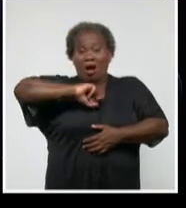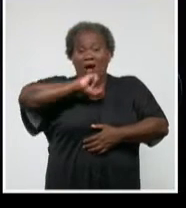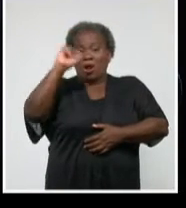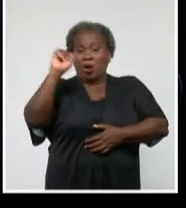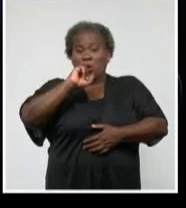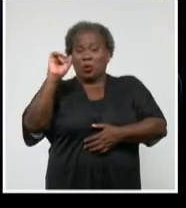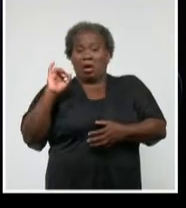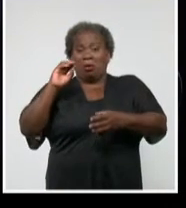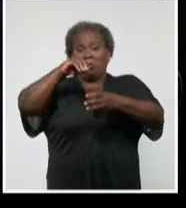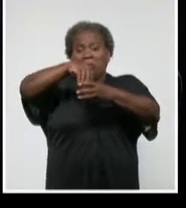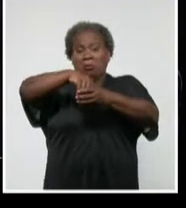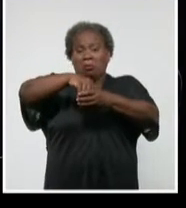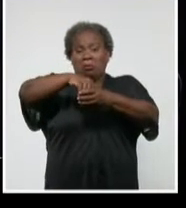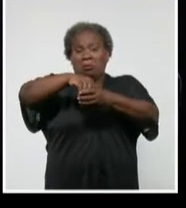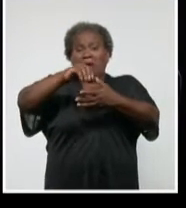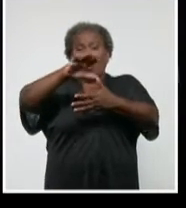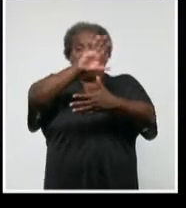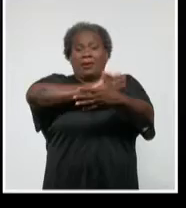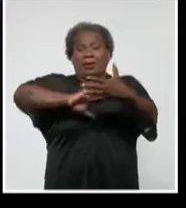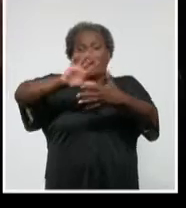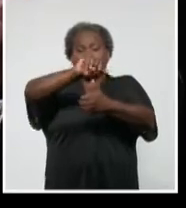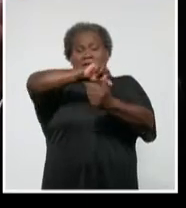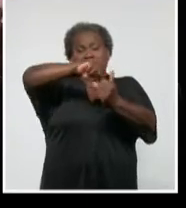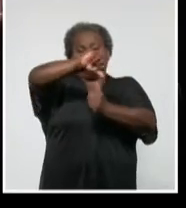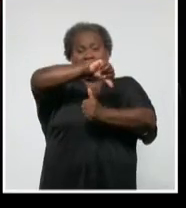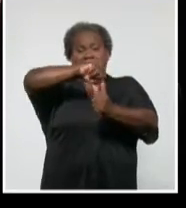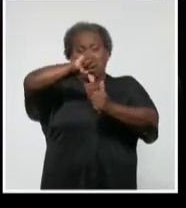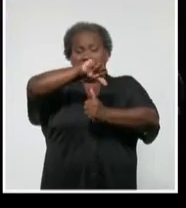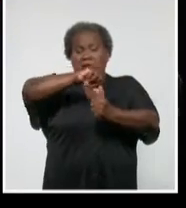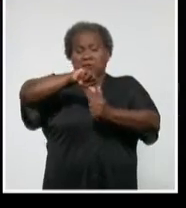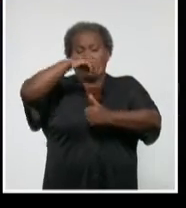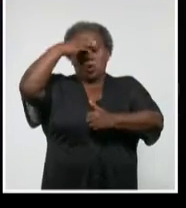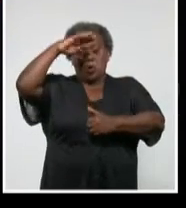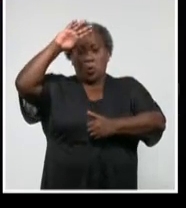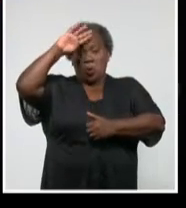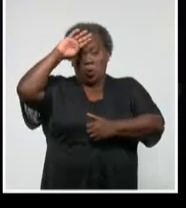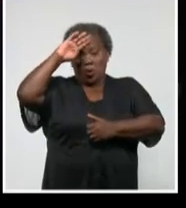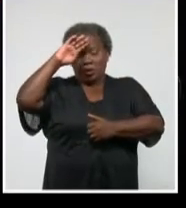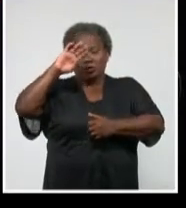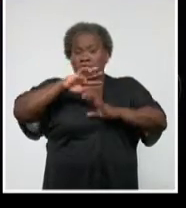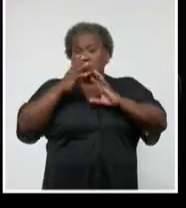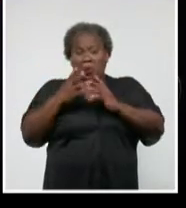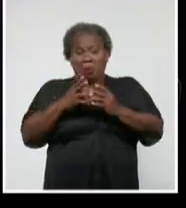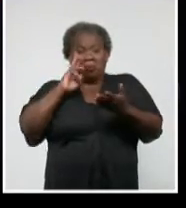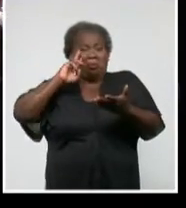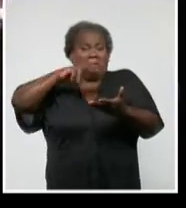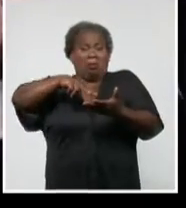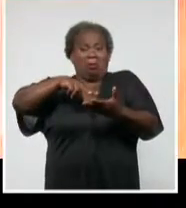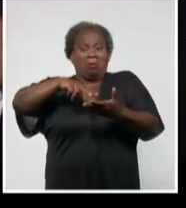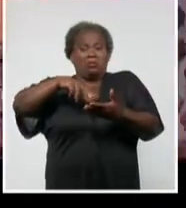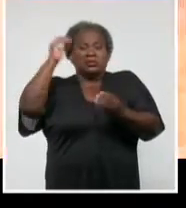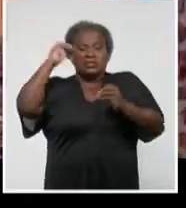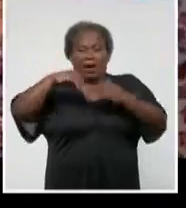inserción en América Latina y el Caribe, es un actor absolutamente reconocido, de un gran prestigio, de un gran